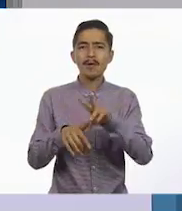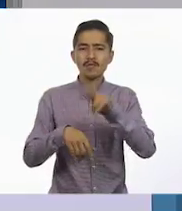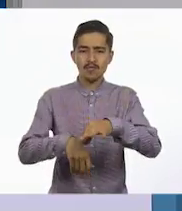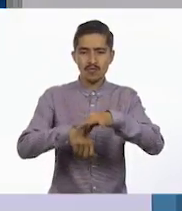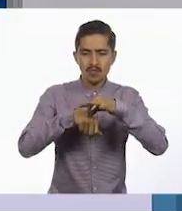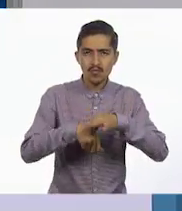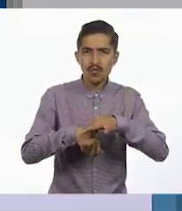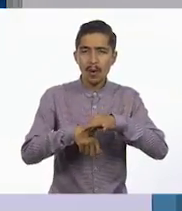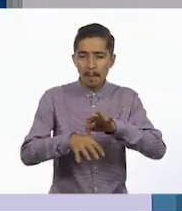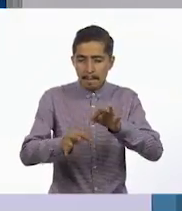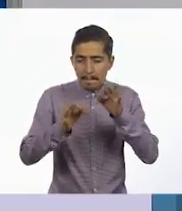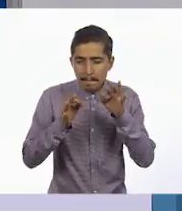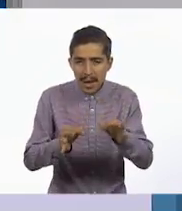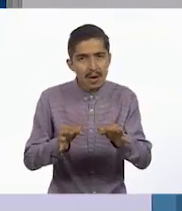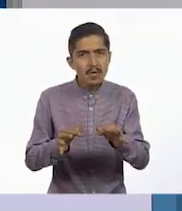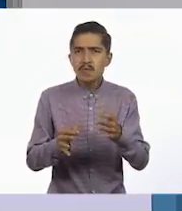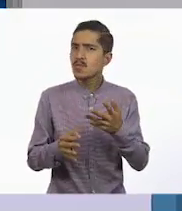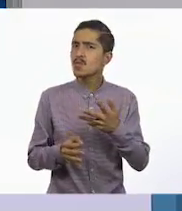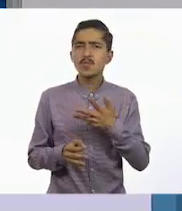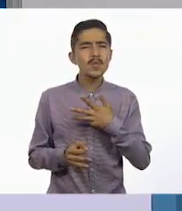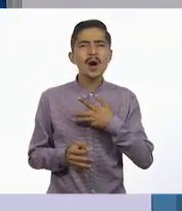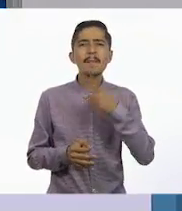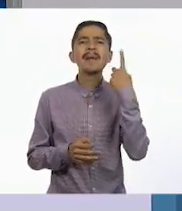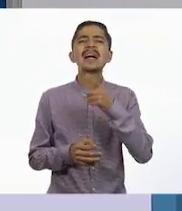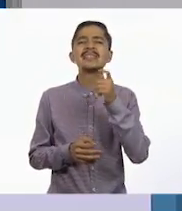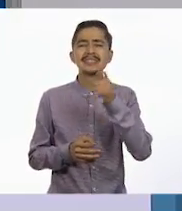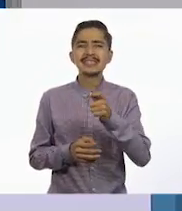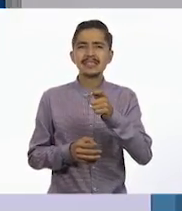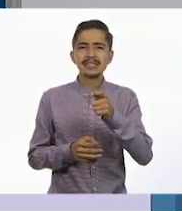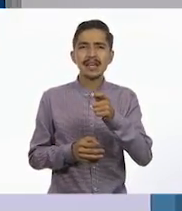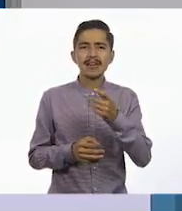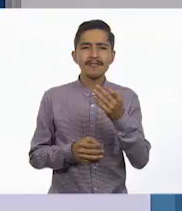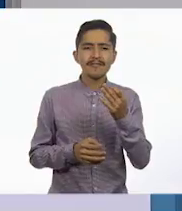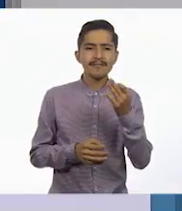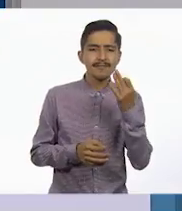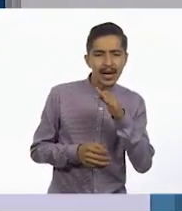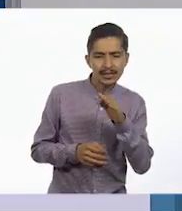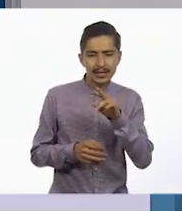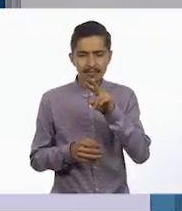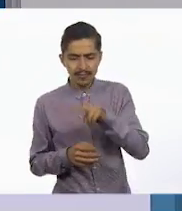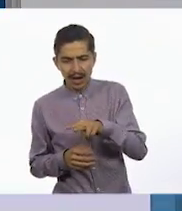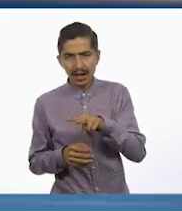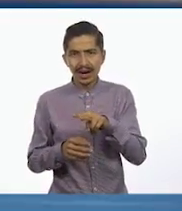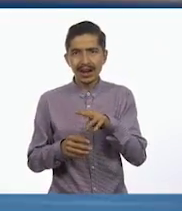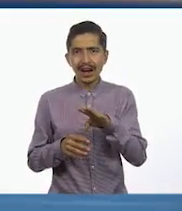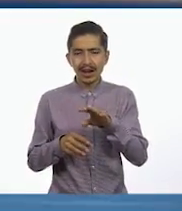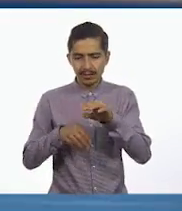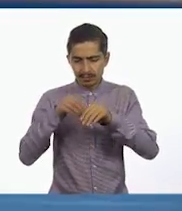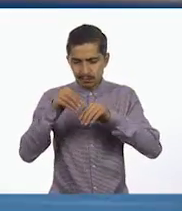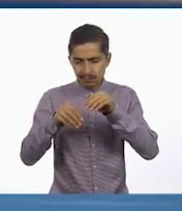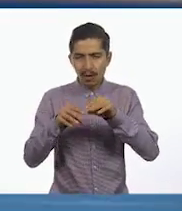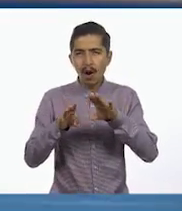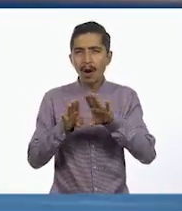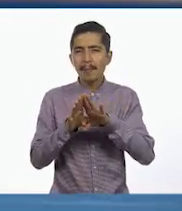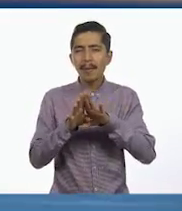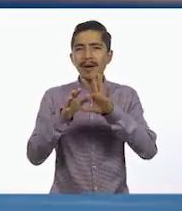realidad concreta para que se combine con la fantasía y se puede explicar.